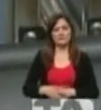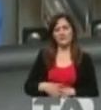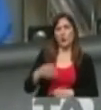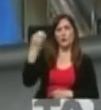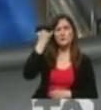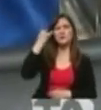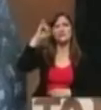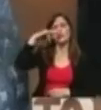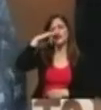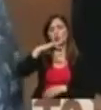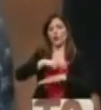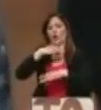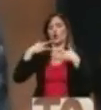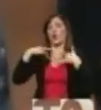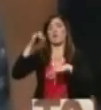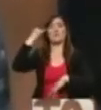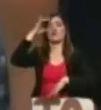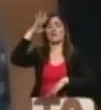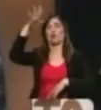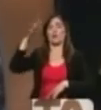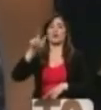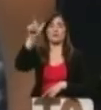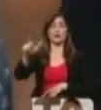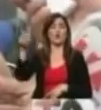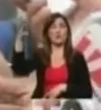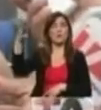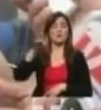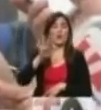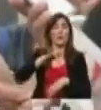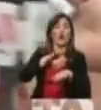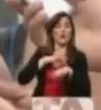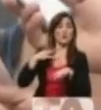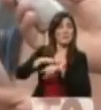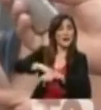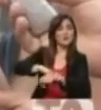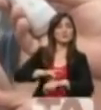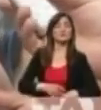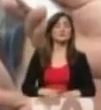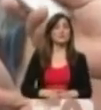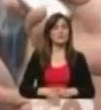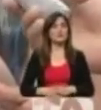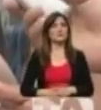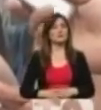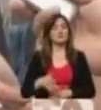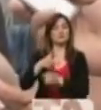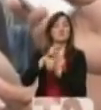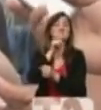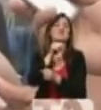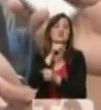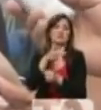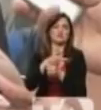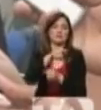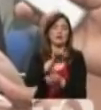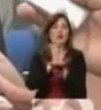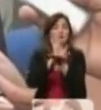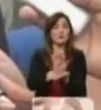que los tocaban? ¿Usted cree que los niños imaginaron que un morboso, como dicen que su defendido, estaba tocándolos en el baño? Se ha realizado la cámara de Gesell todavía, donde los